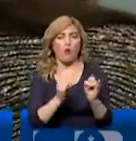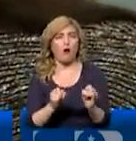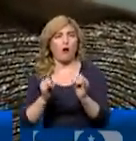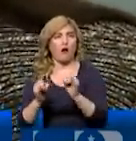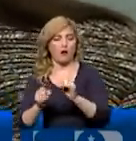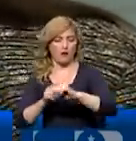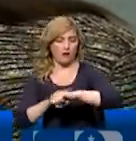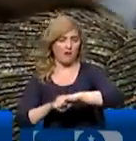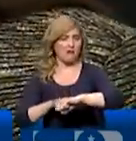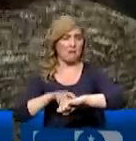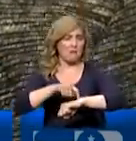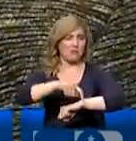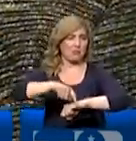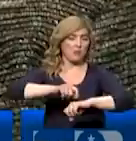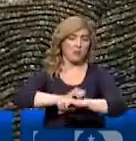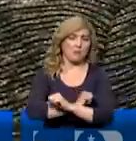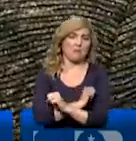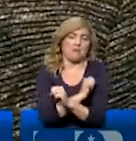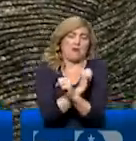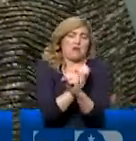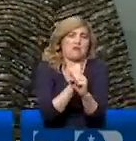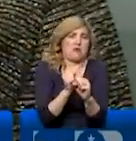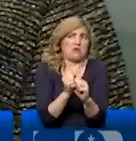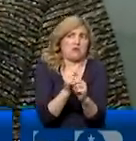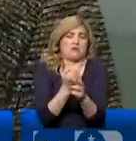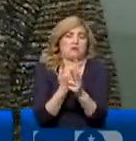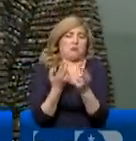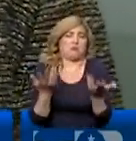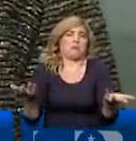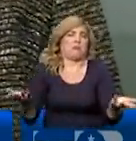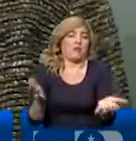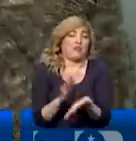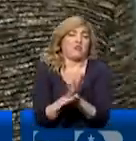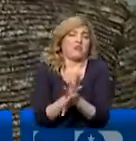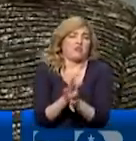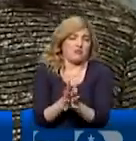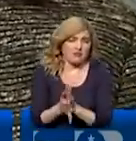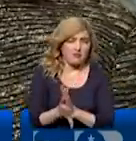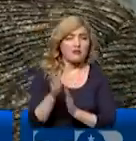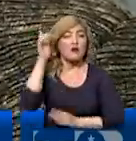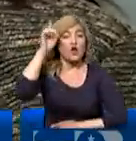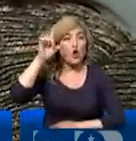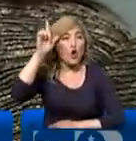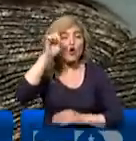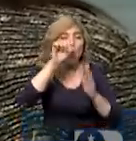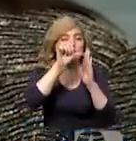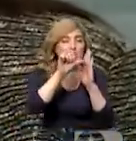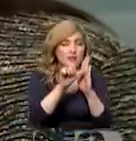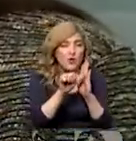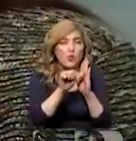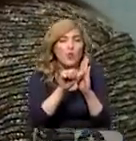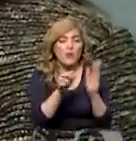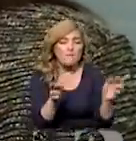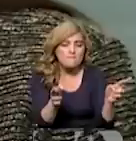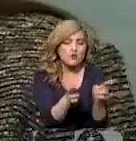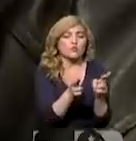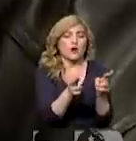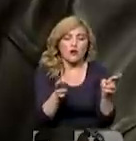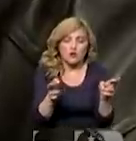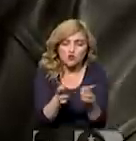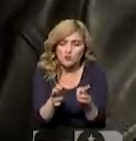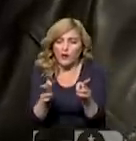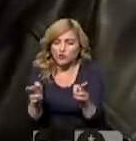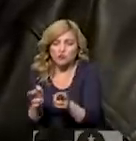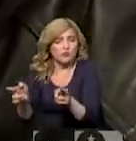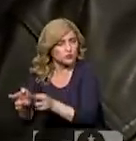iba a tomar toda la mañana y no íbamos a sacar nada. Lo lógico es que haya por cada artículo una sistematización, un resumen.